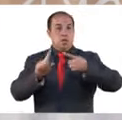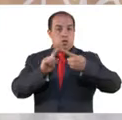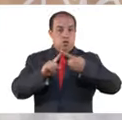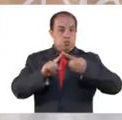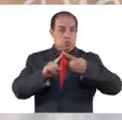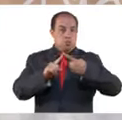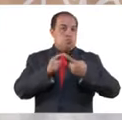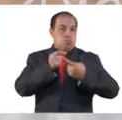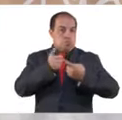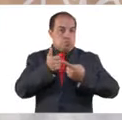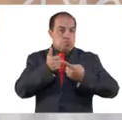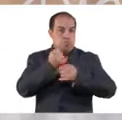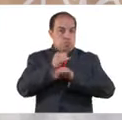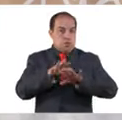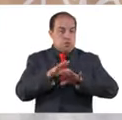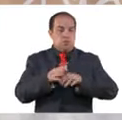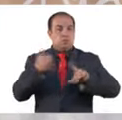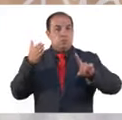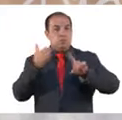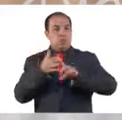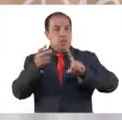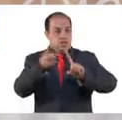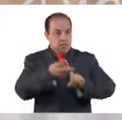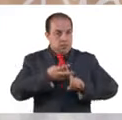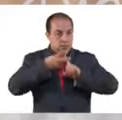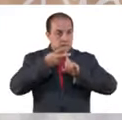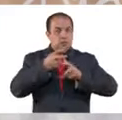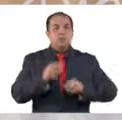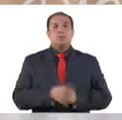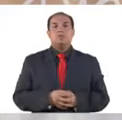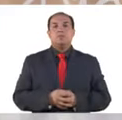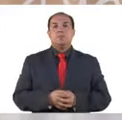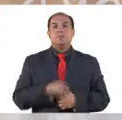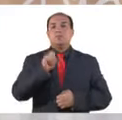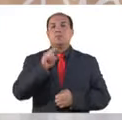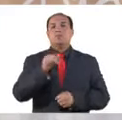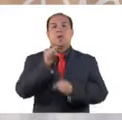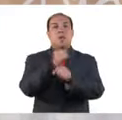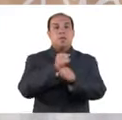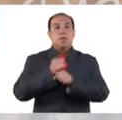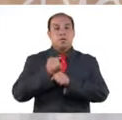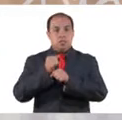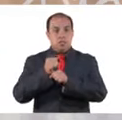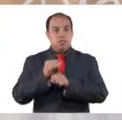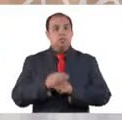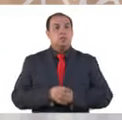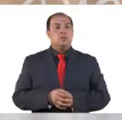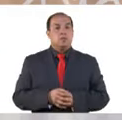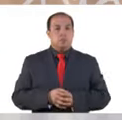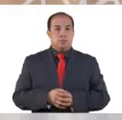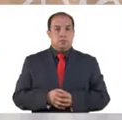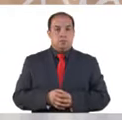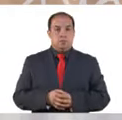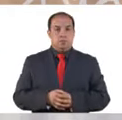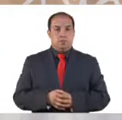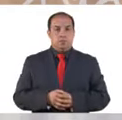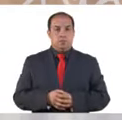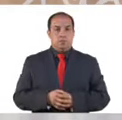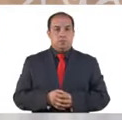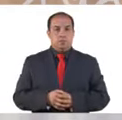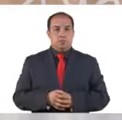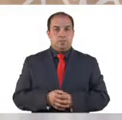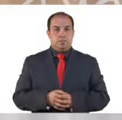ver con pues la desaparición y además pues la investigación de por